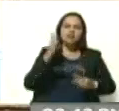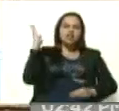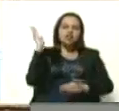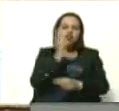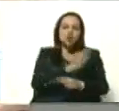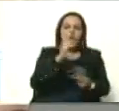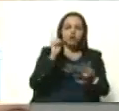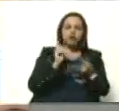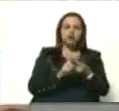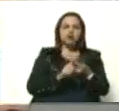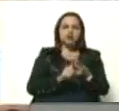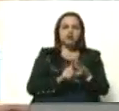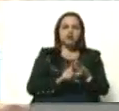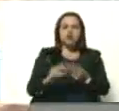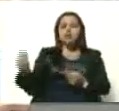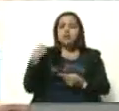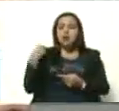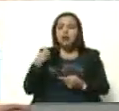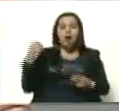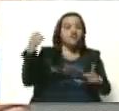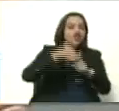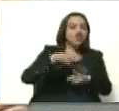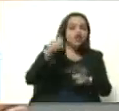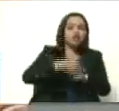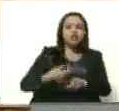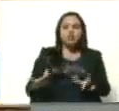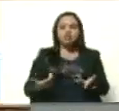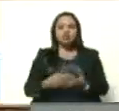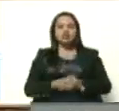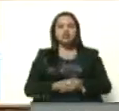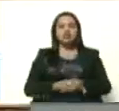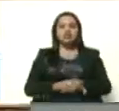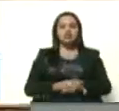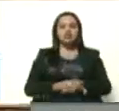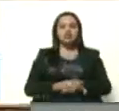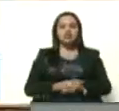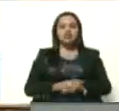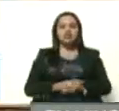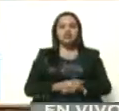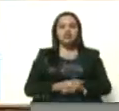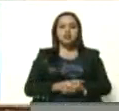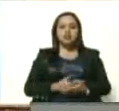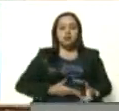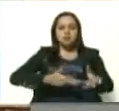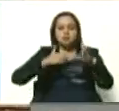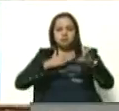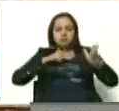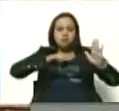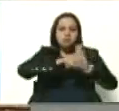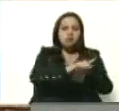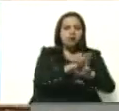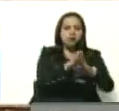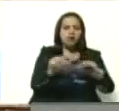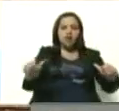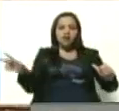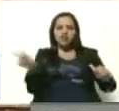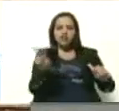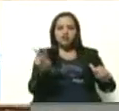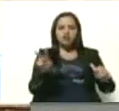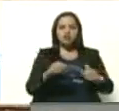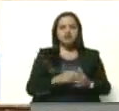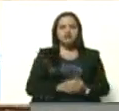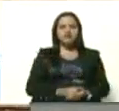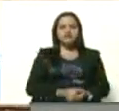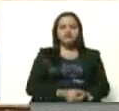sanciones, en forma de llamados a la violencia, en forma de incursiones armadas contra nuestro